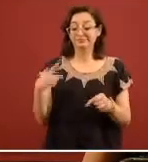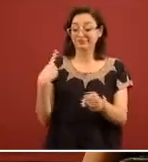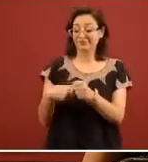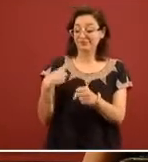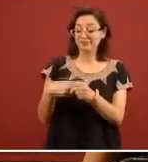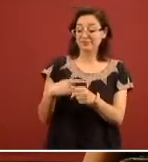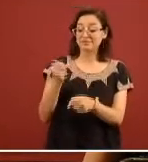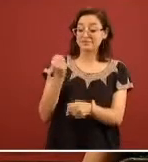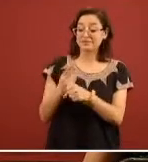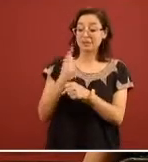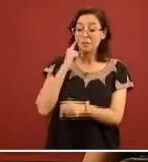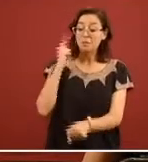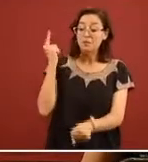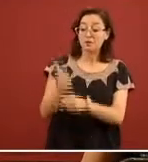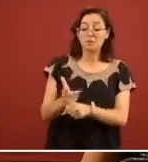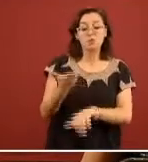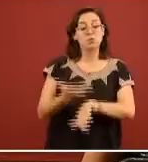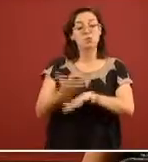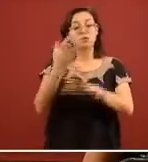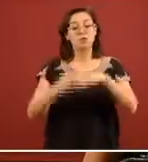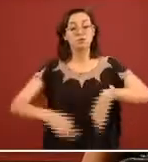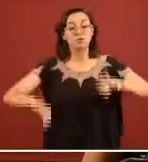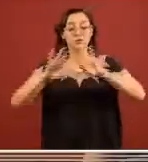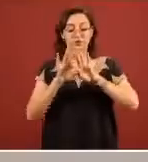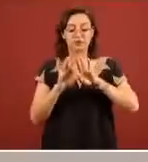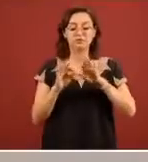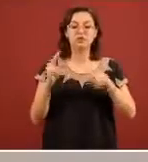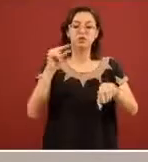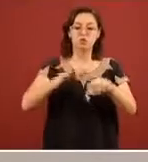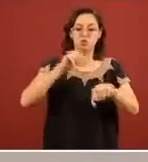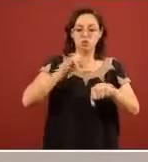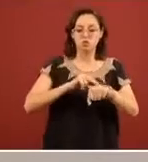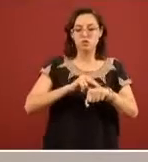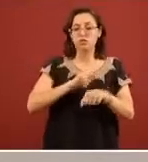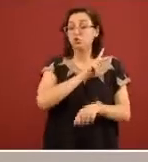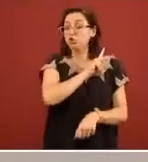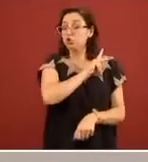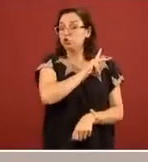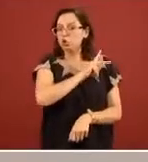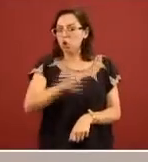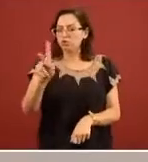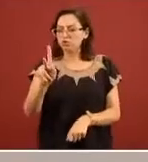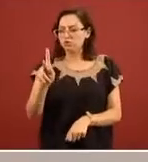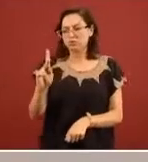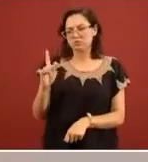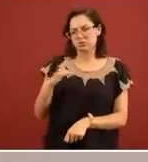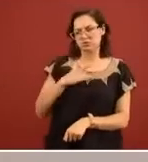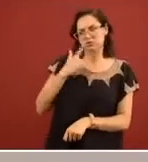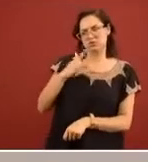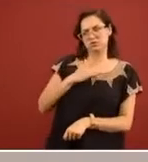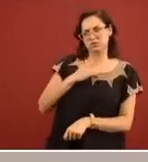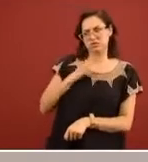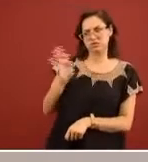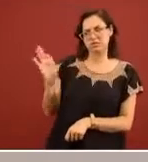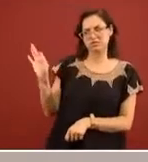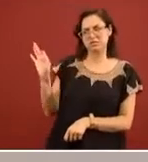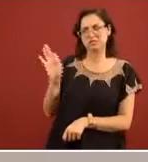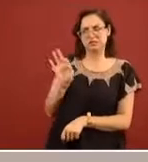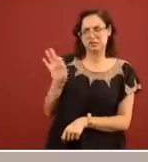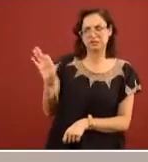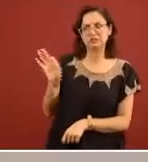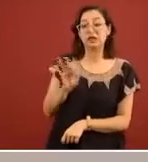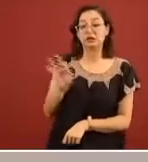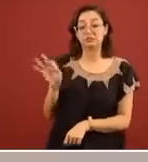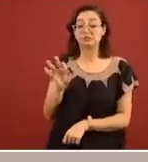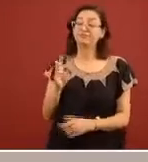muy importante, que todos los médicos sospechen y que hagamos un diagnóstico rápido, y